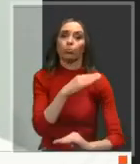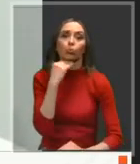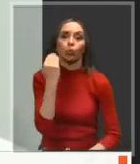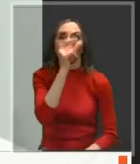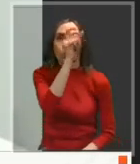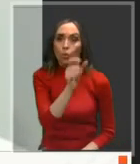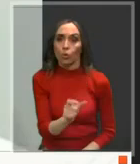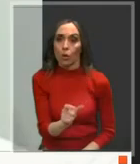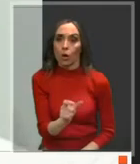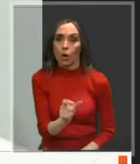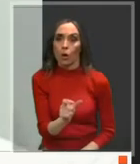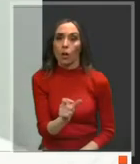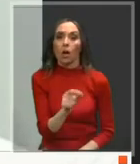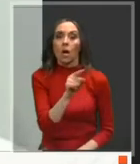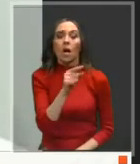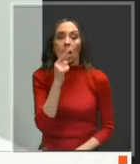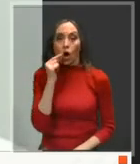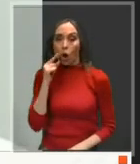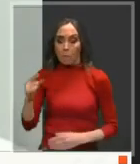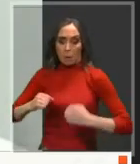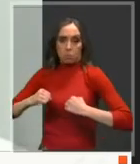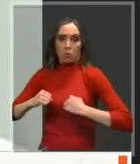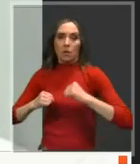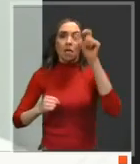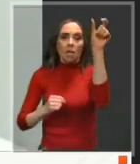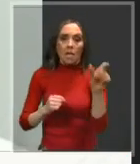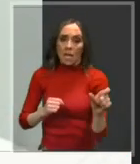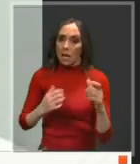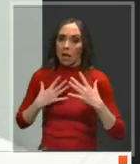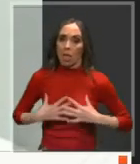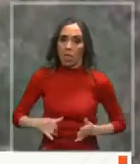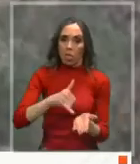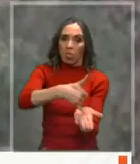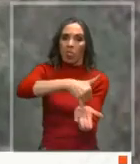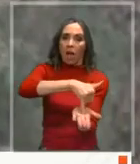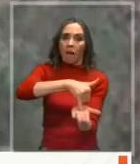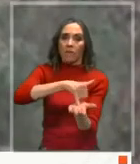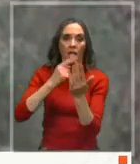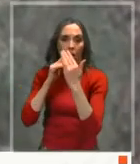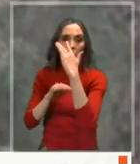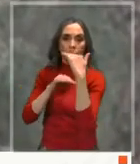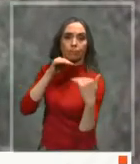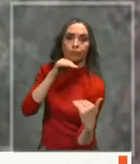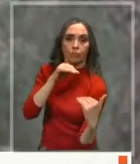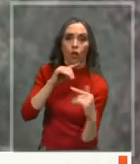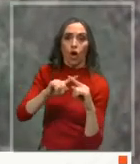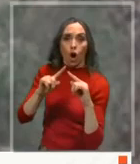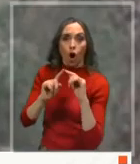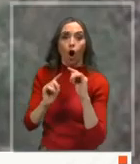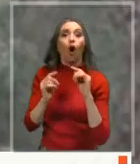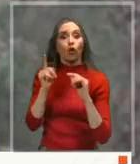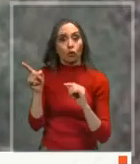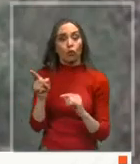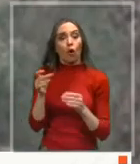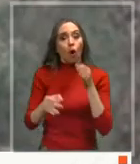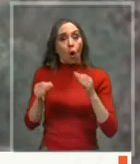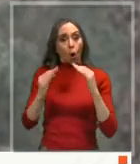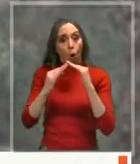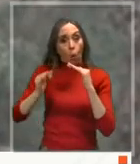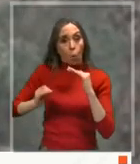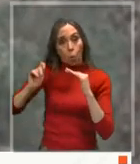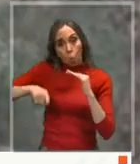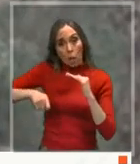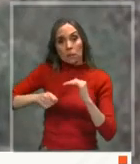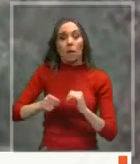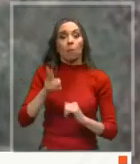absoluta inferioridad física en relación a él. Pero otros videos que el tribunal prohibió exhibir muestran que